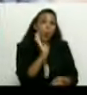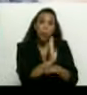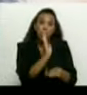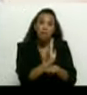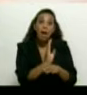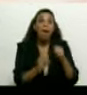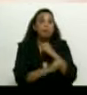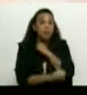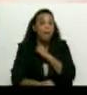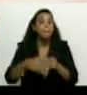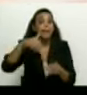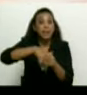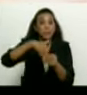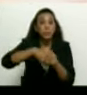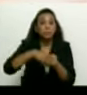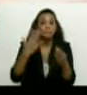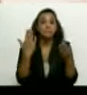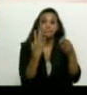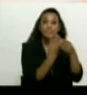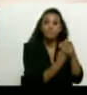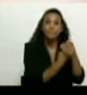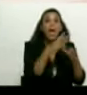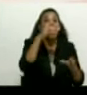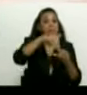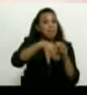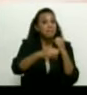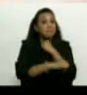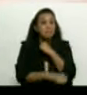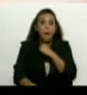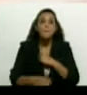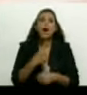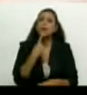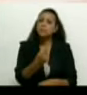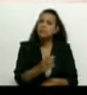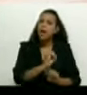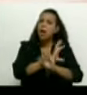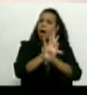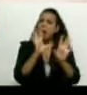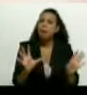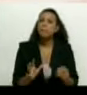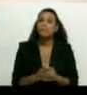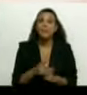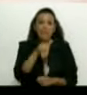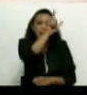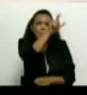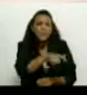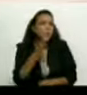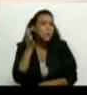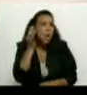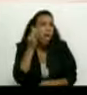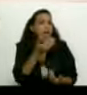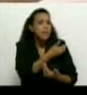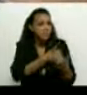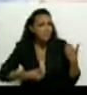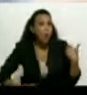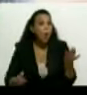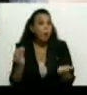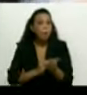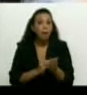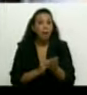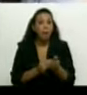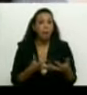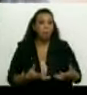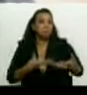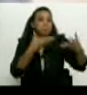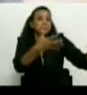hubo trampa, cuidado si hubo trampa, pues le voy a decir una cosa. Ella cree que ella va a ganar, ella gana aquí y le entrega el país a los